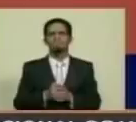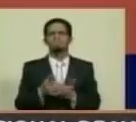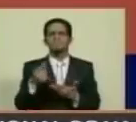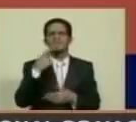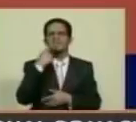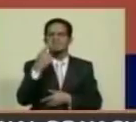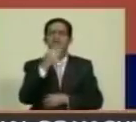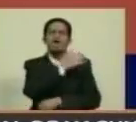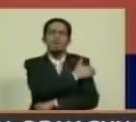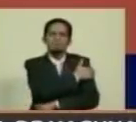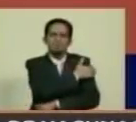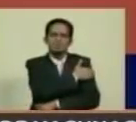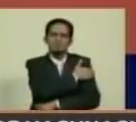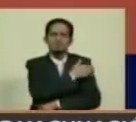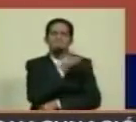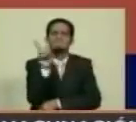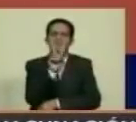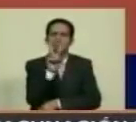derecha venezolana ahora?